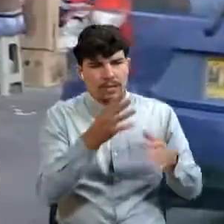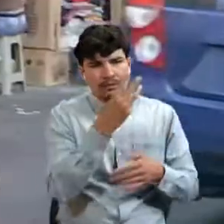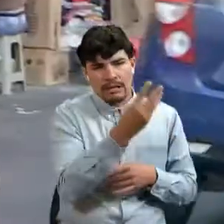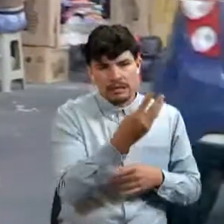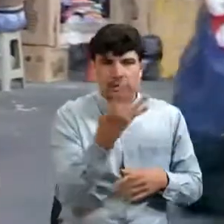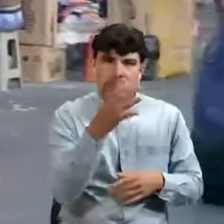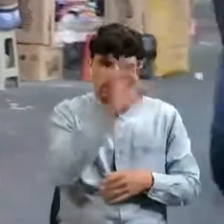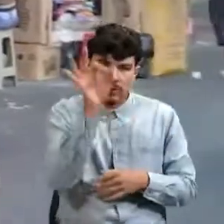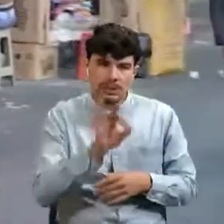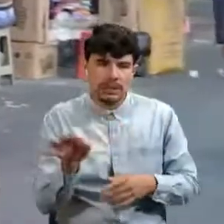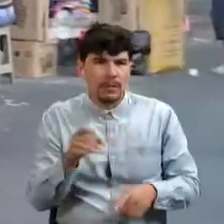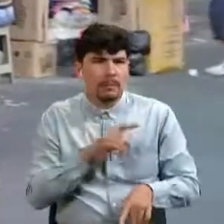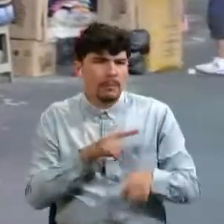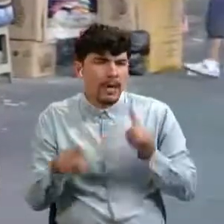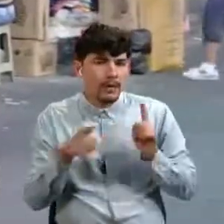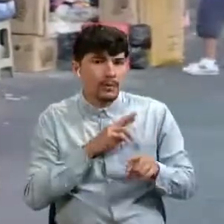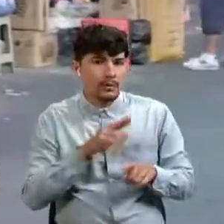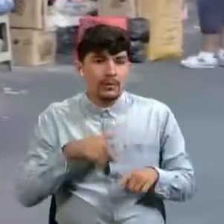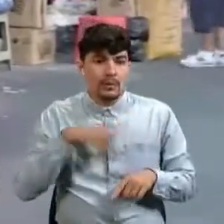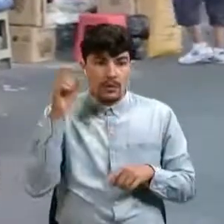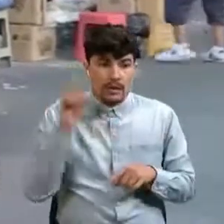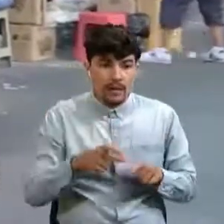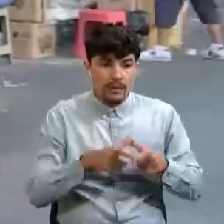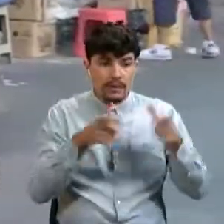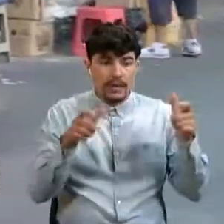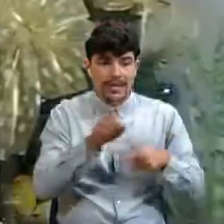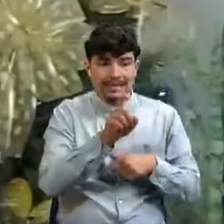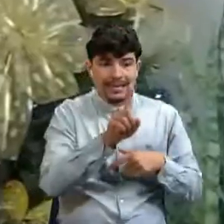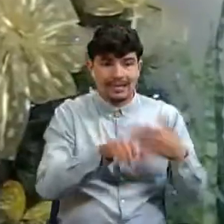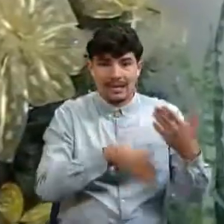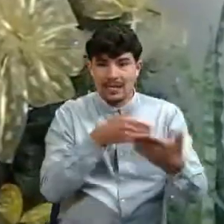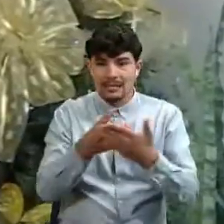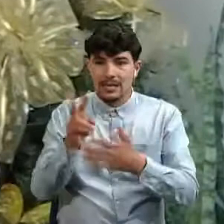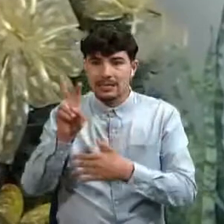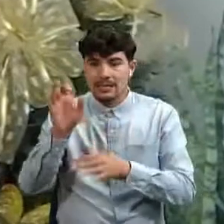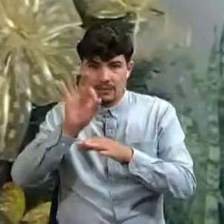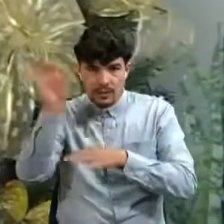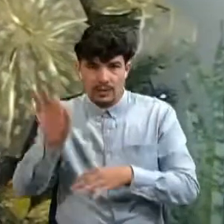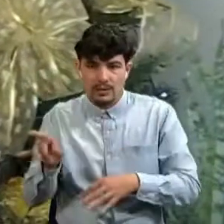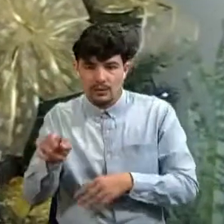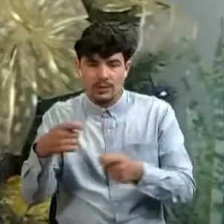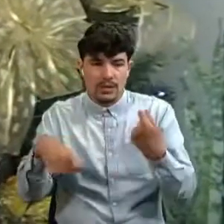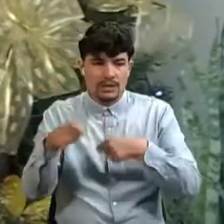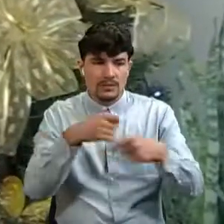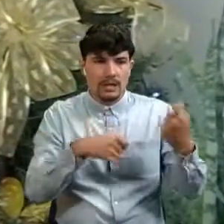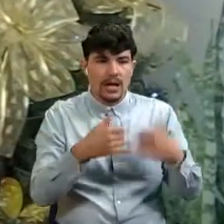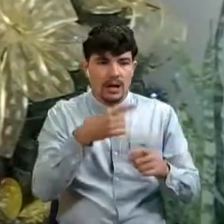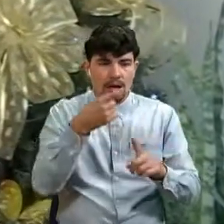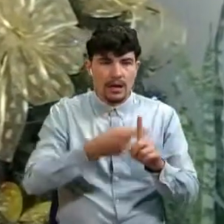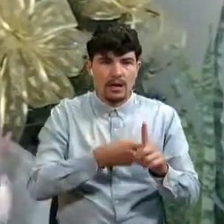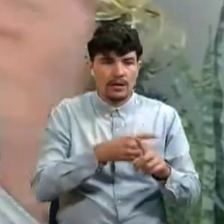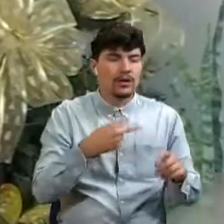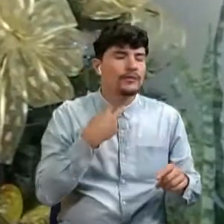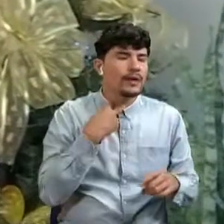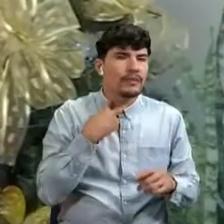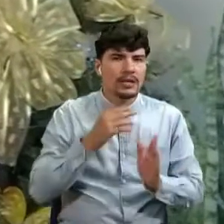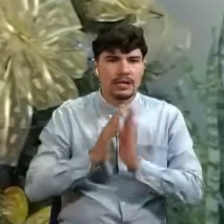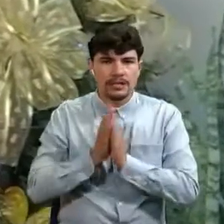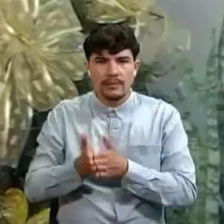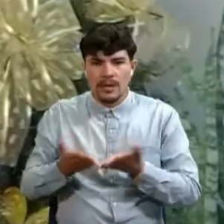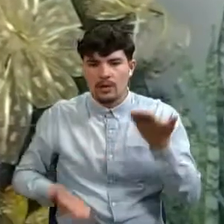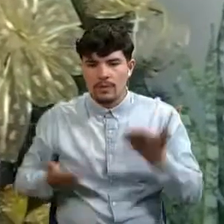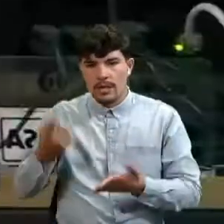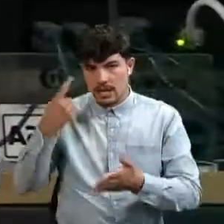4 por ciento pero para eso tendremos que crecer entre el 6 y el 7 por ciento de las ventas de estos meses noviembre y diciembre en comparación